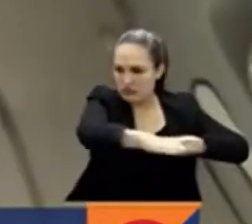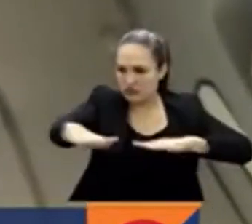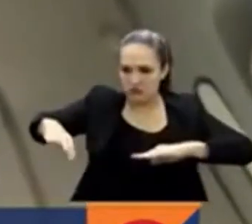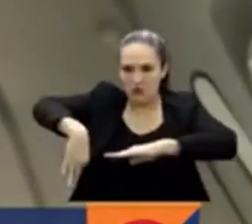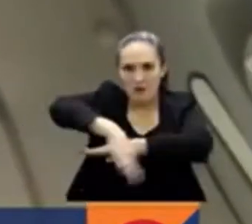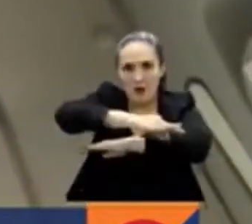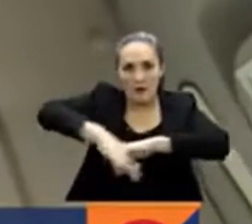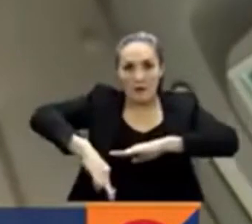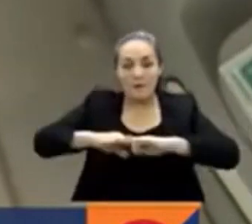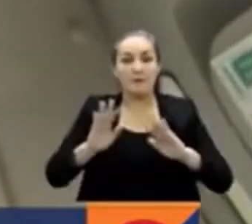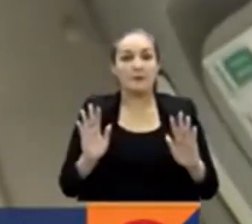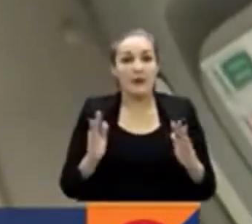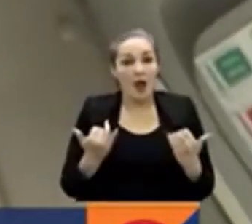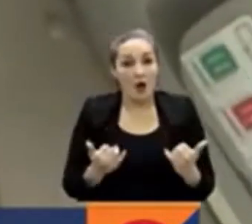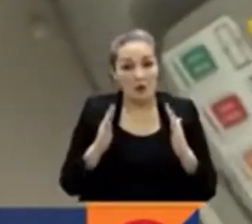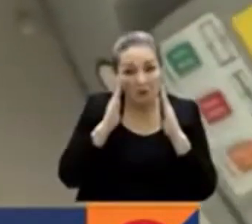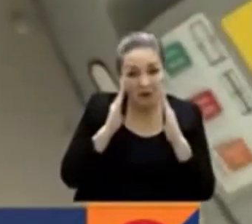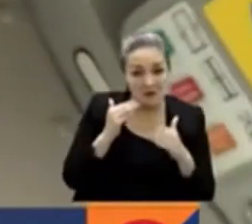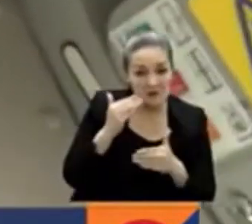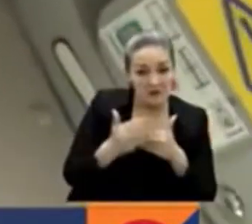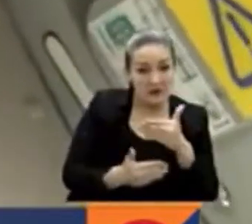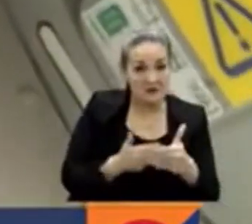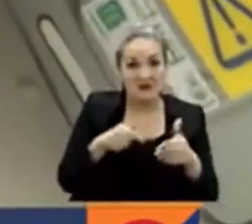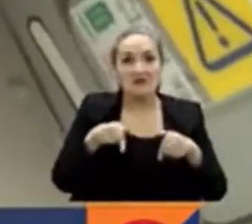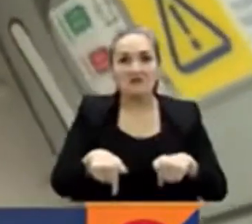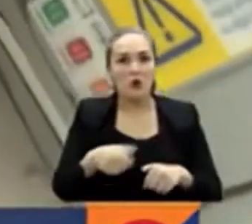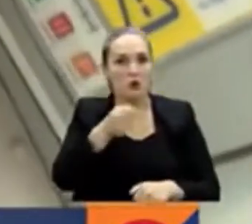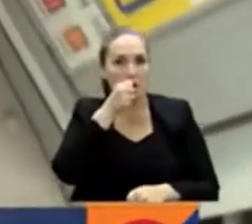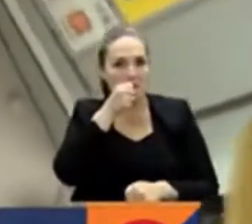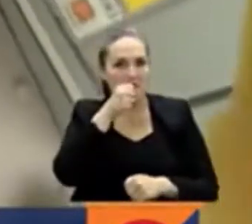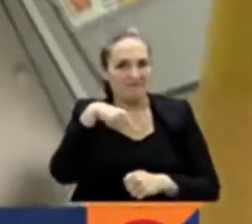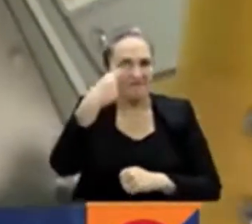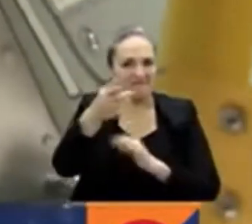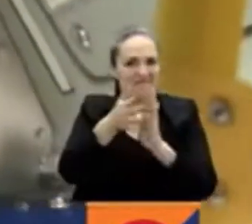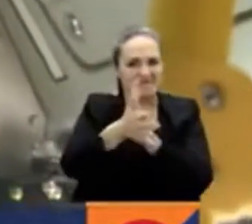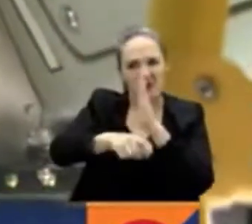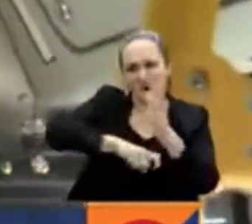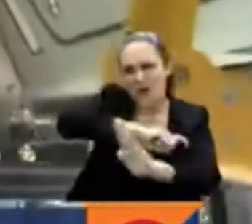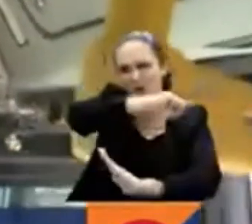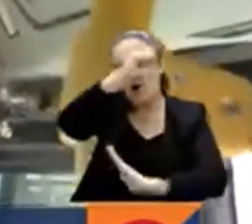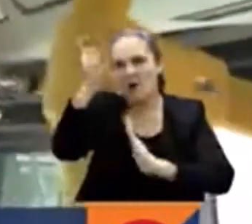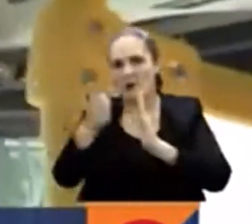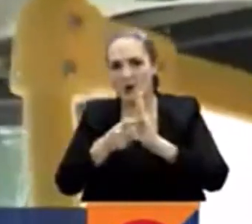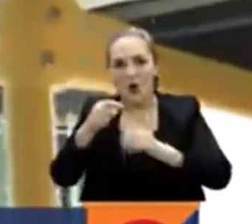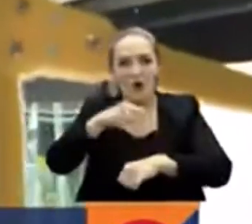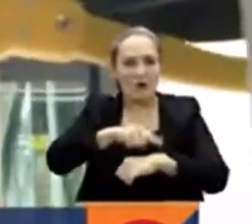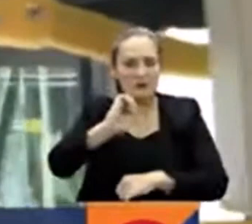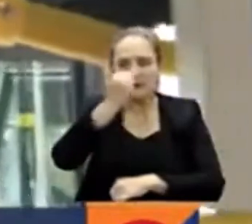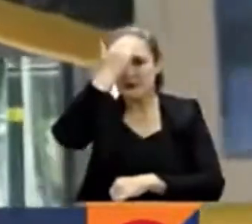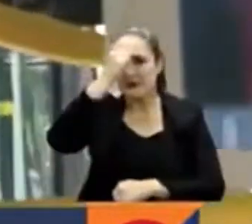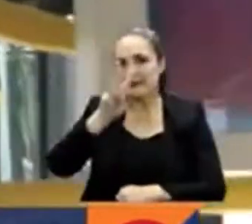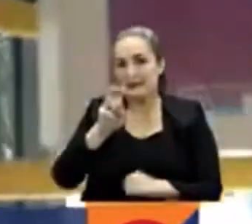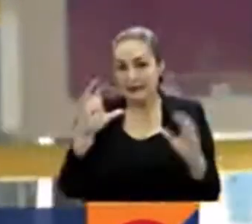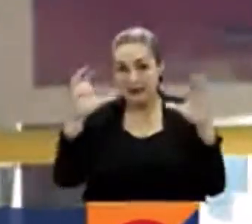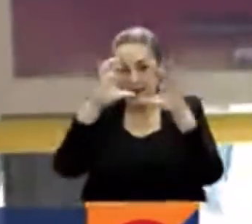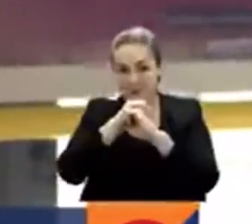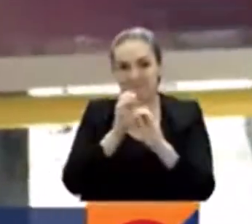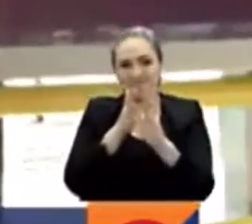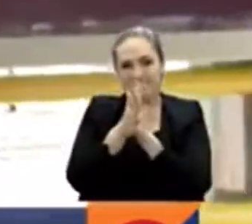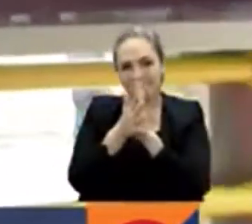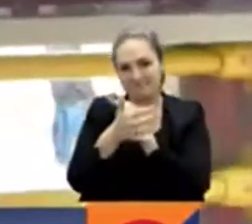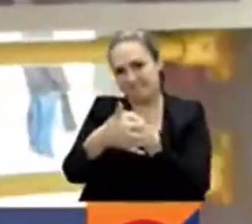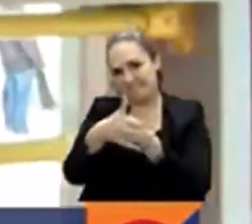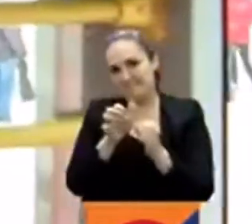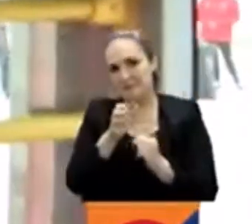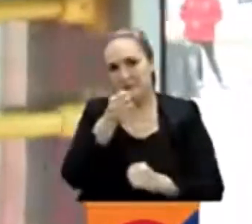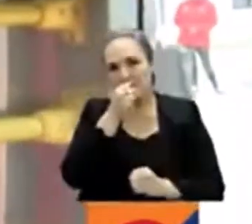supuesto, estaremos pendientes del desarrollo de esta noticia para llevarles todos los detalles en nuestra emisión de las 7 de la noche. Laura Rojas,